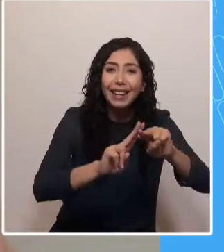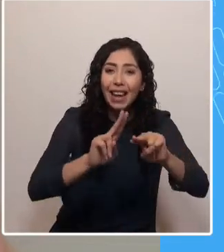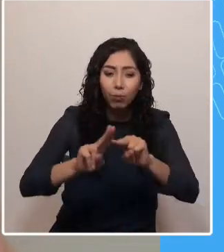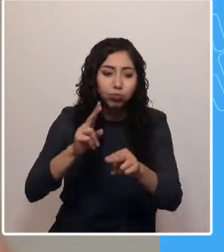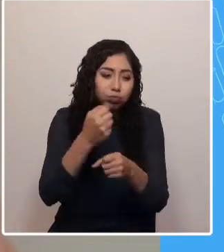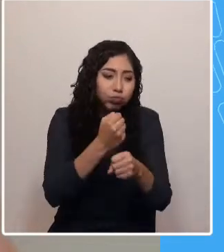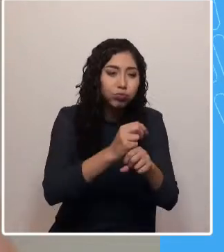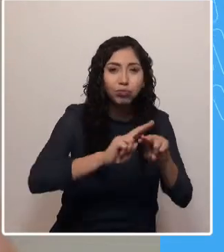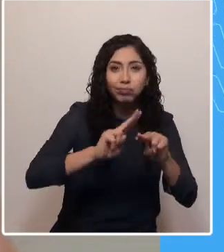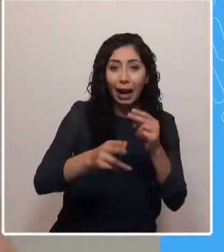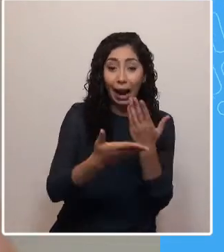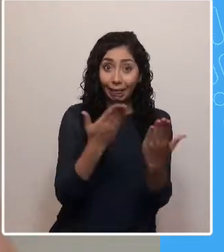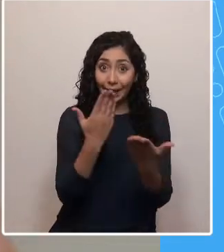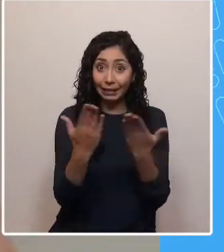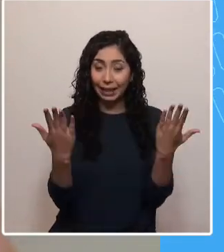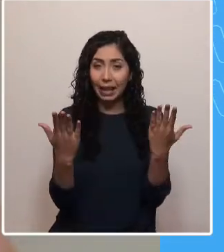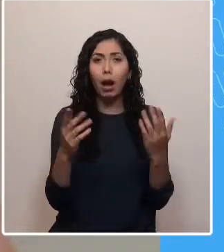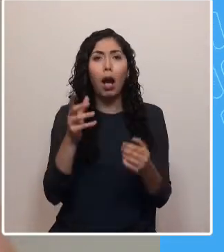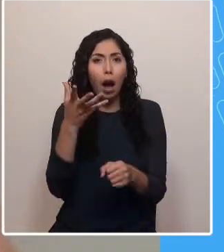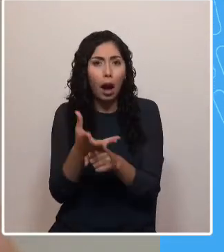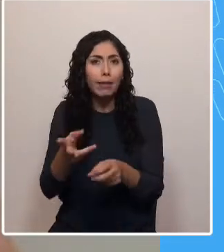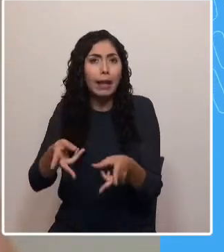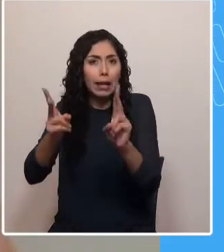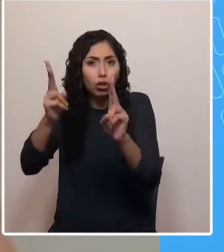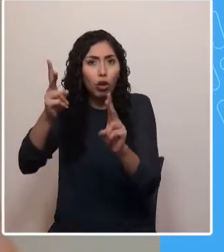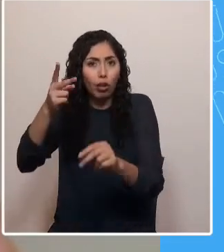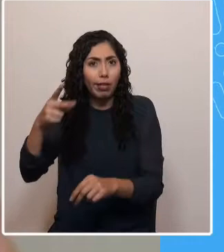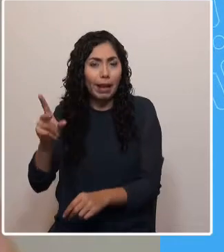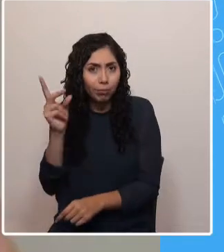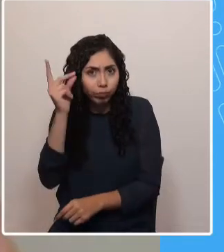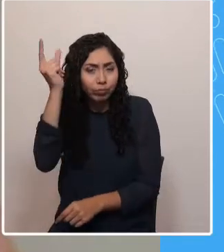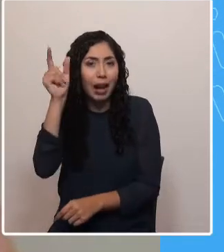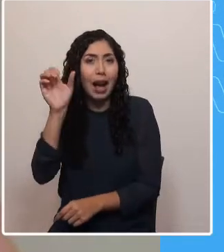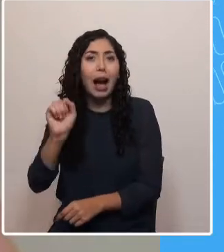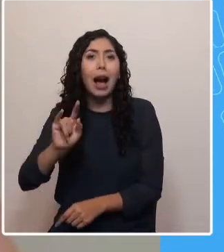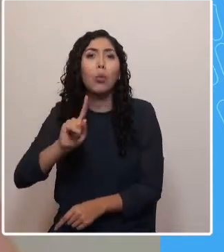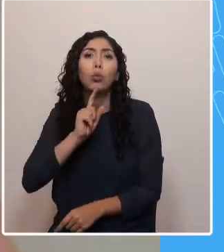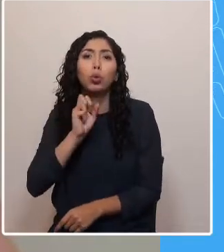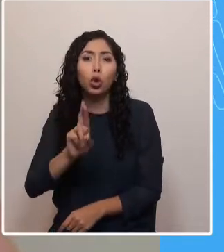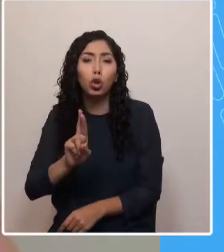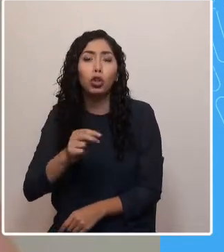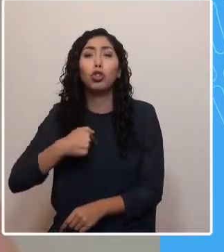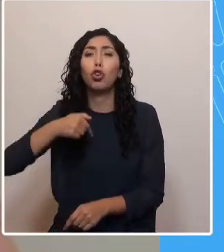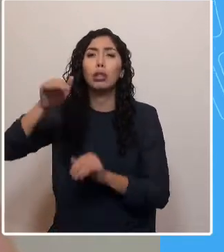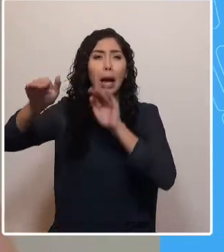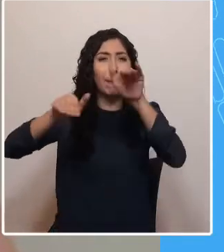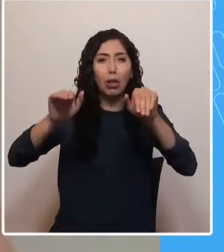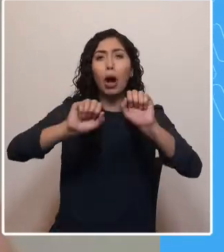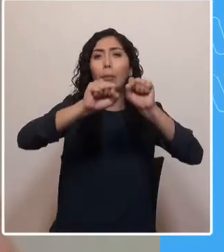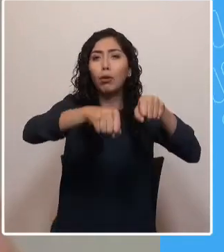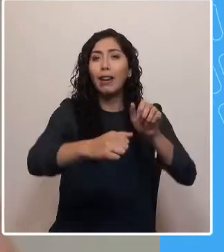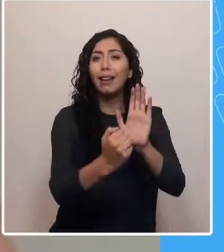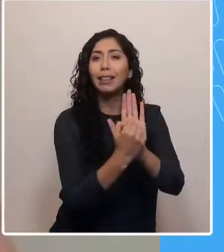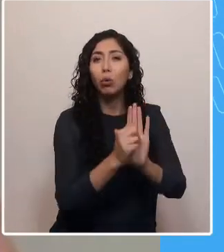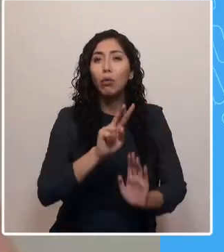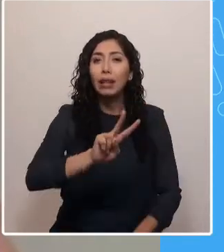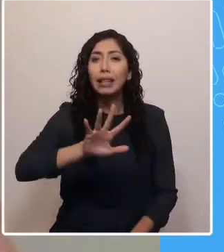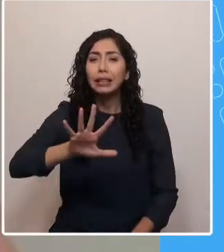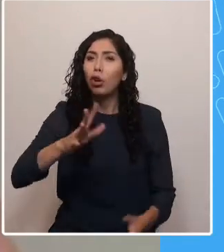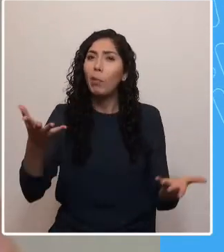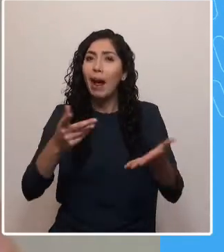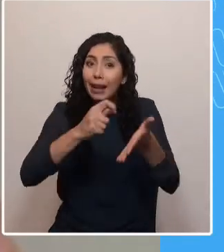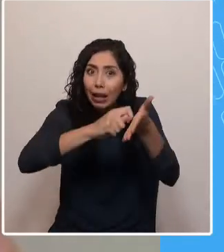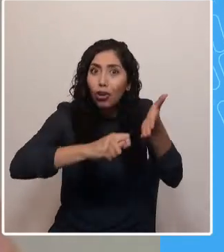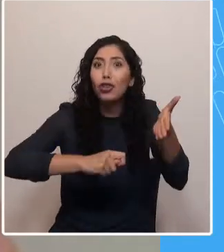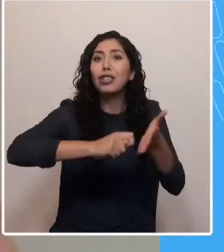el derecho a autor, una reivindicación histórica, hago una reivindicación y un llamado a aprobar el artículo 25 para reconocer a la